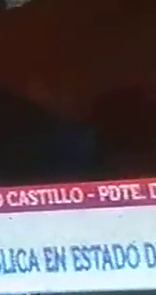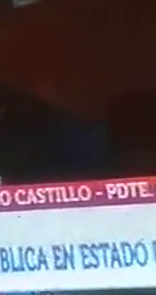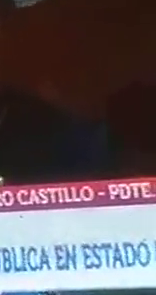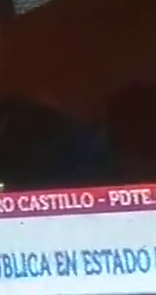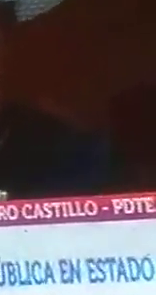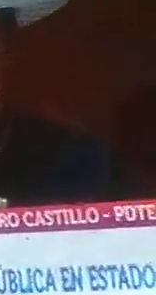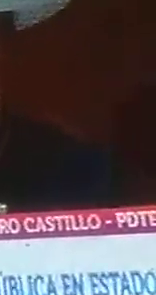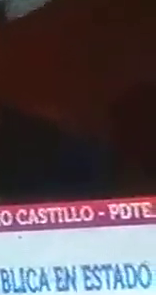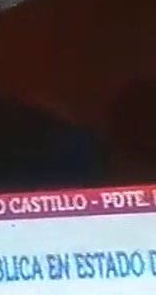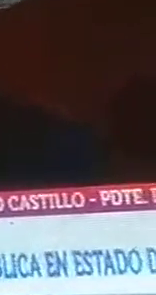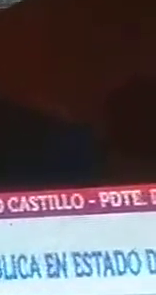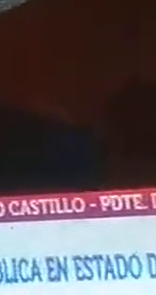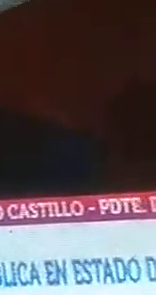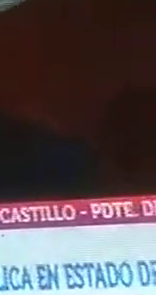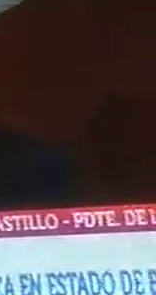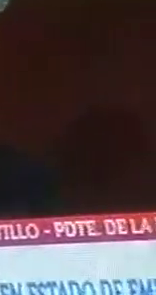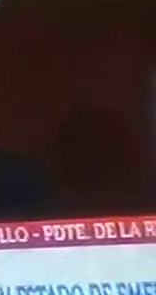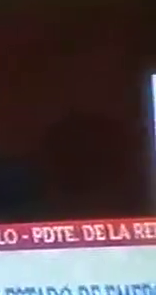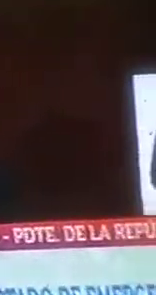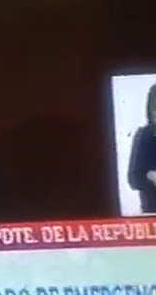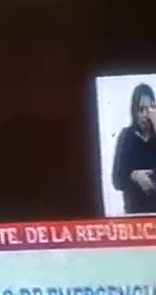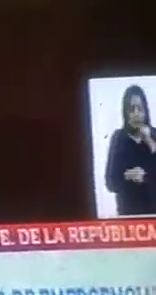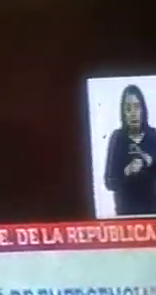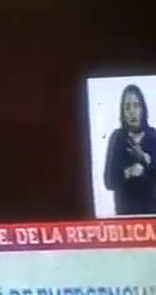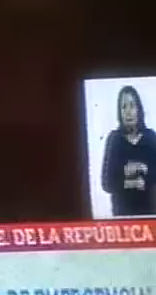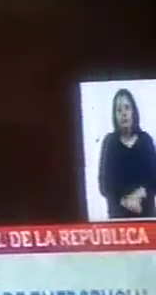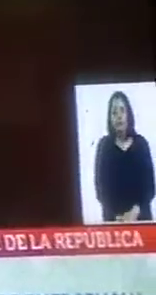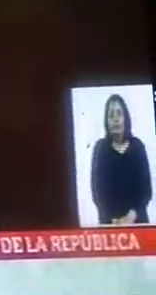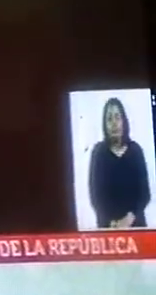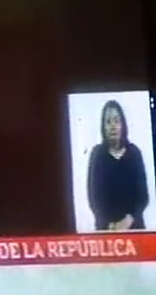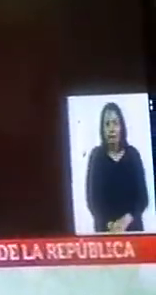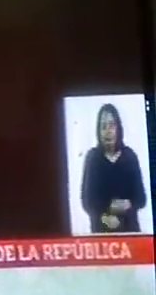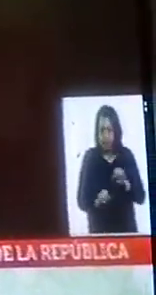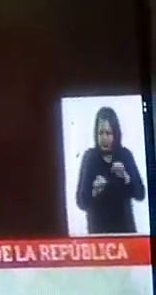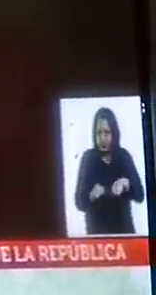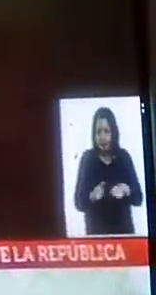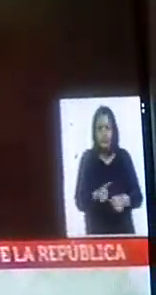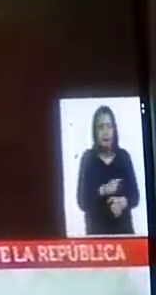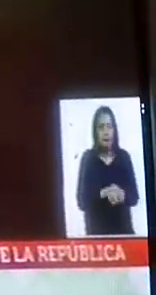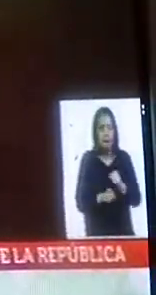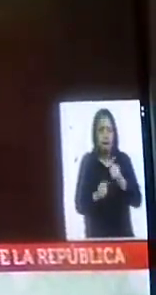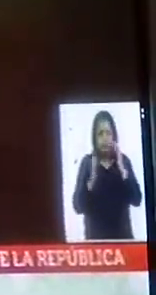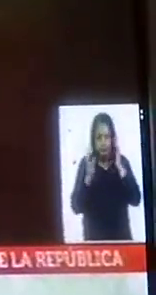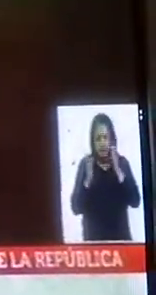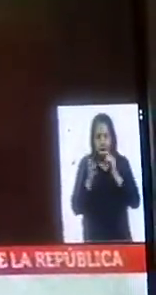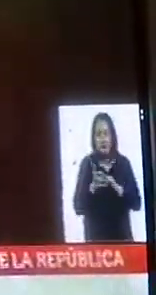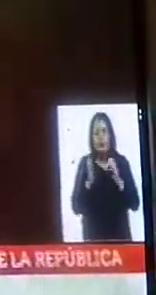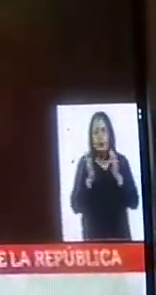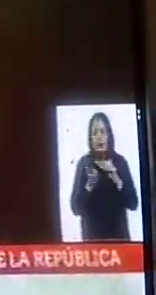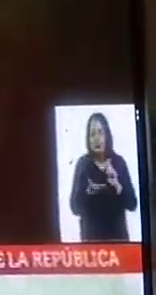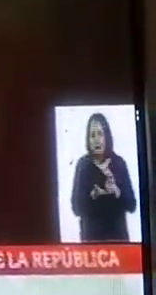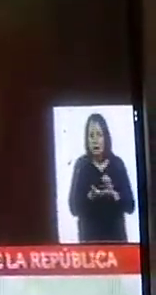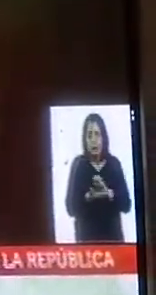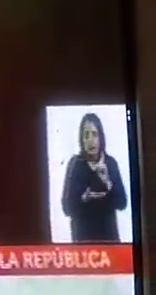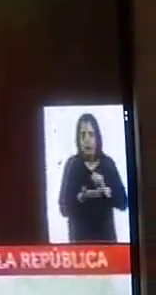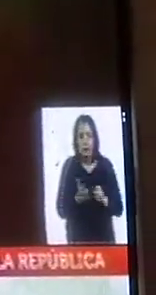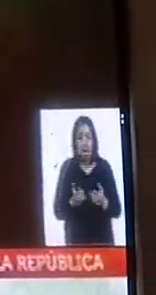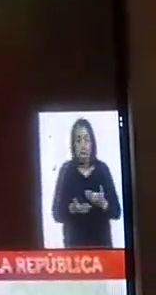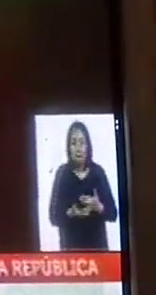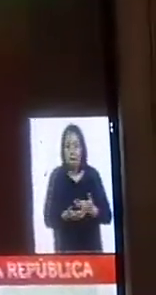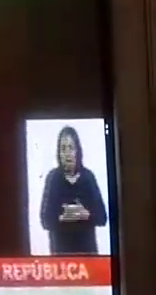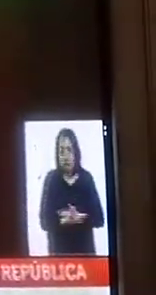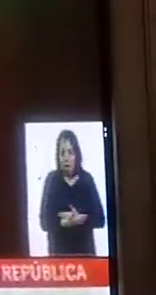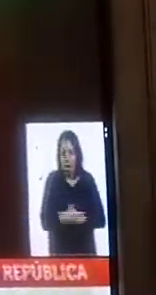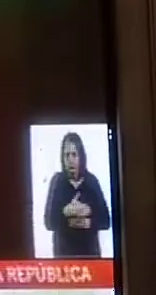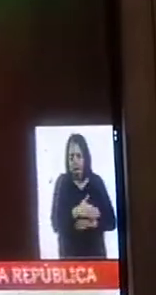sólo somos profundizadas por la pandemia se fortalecerá la atención educativa de la primera infancia